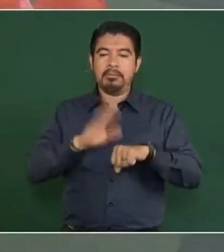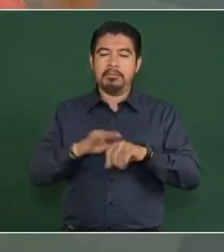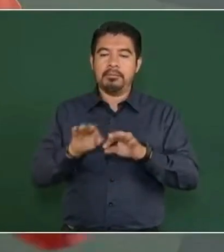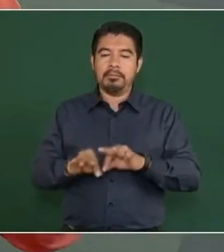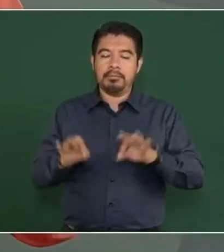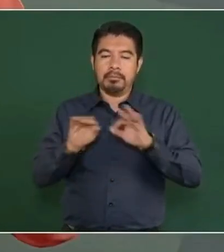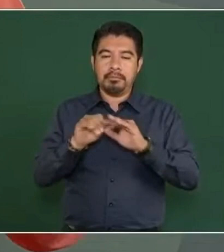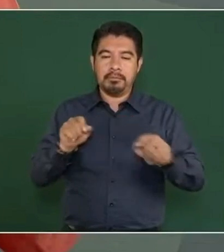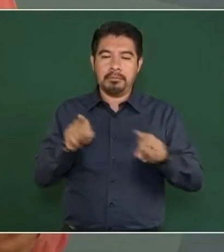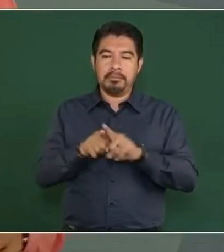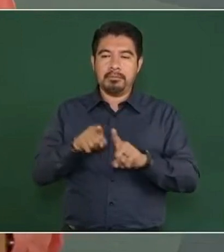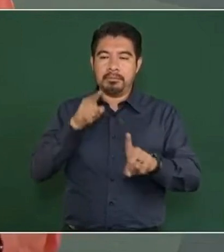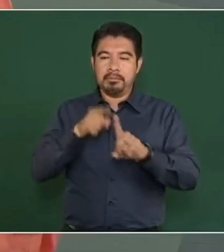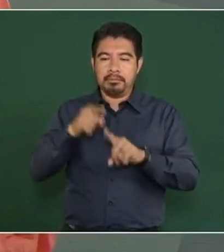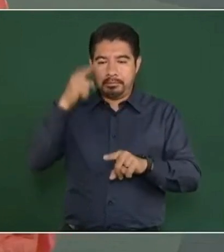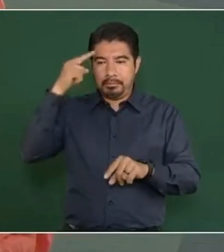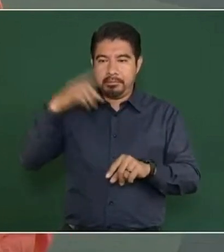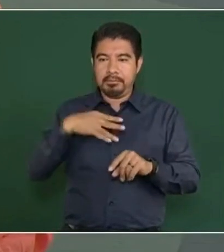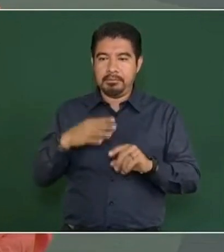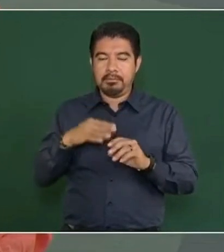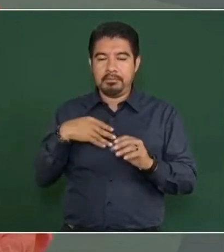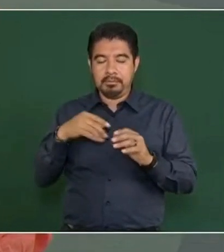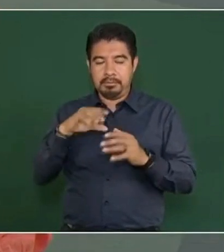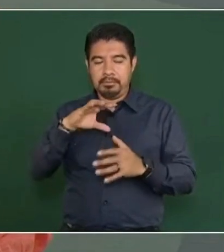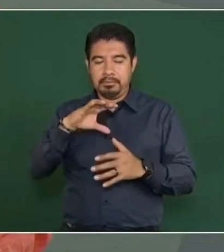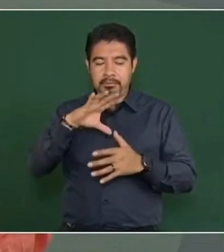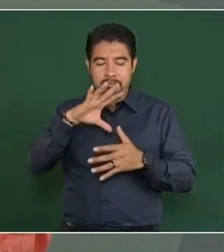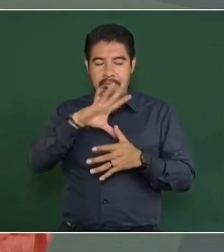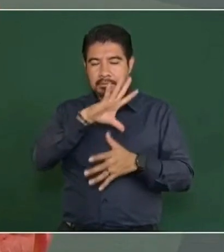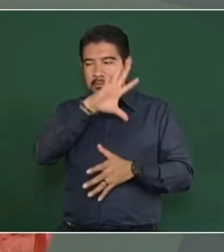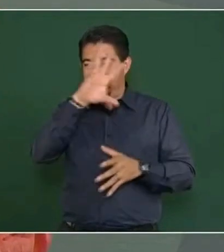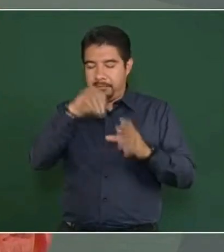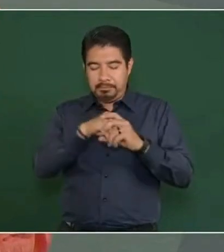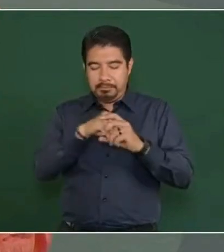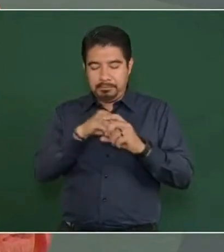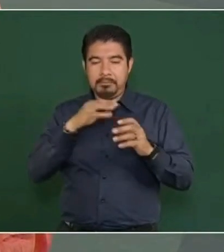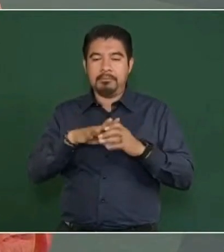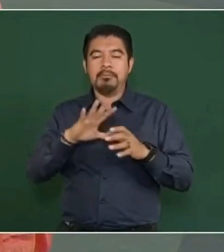ampliar el tratado a todo el continente americano.